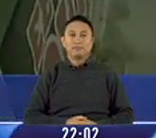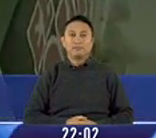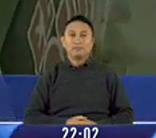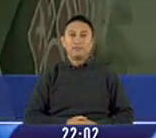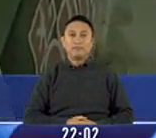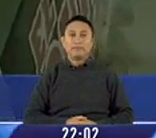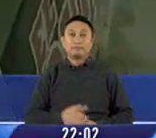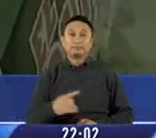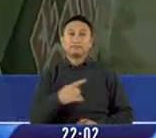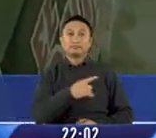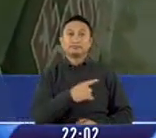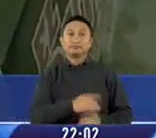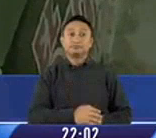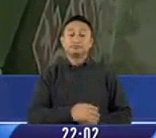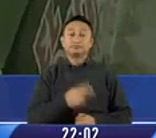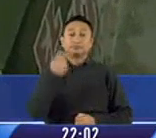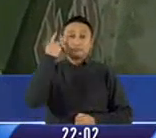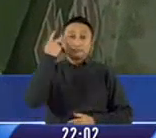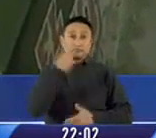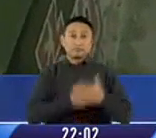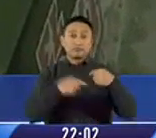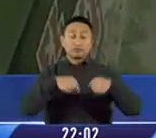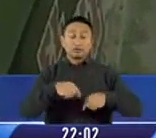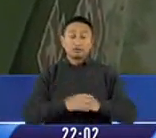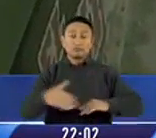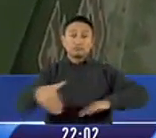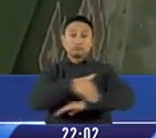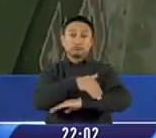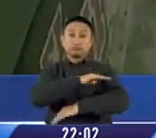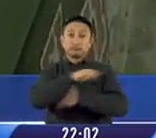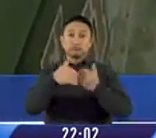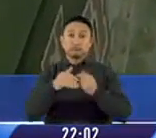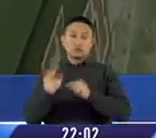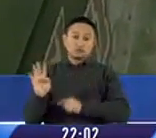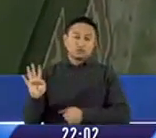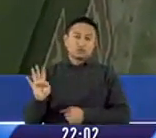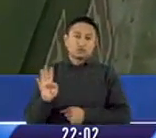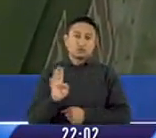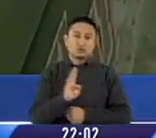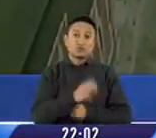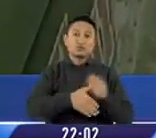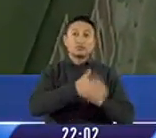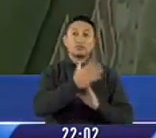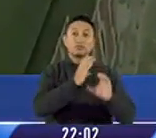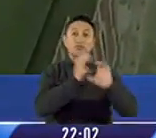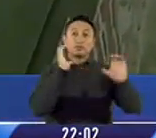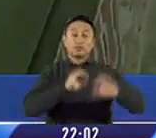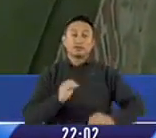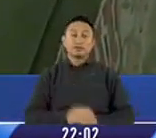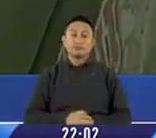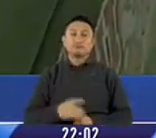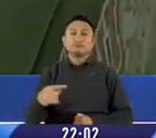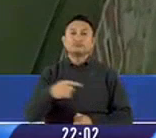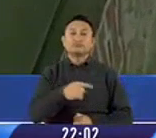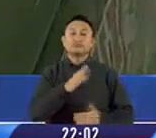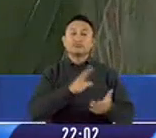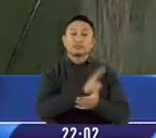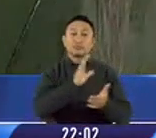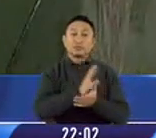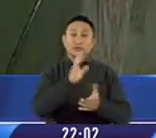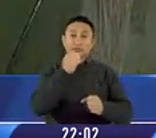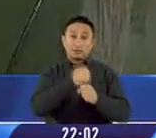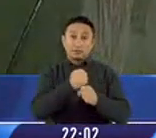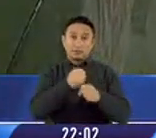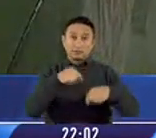Los padres y sus dos hijos bajaban por la avenida Atahualpa. Todos avanzaban a la parada para tomar el bus que los lleva hasta el colegio y trabajo.